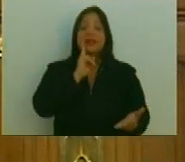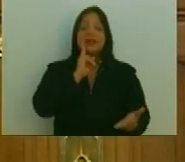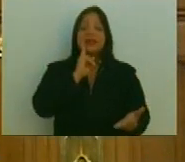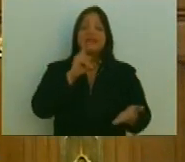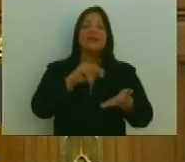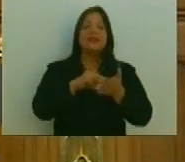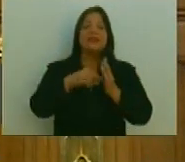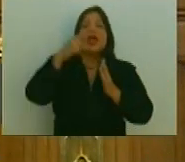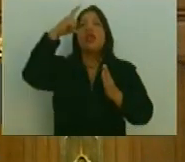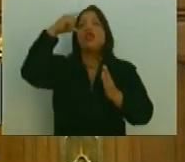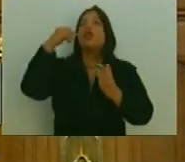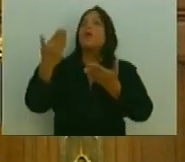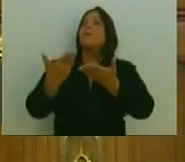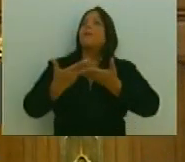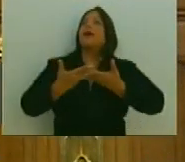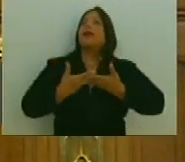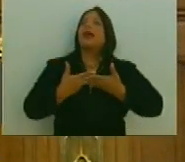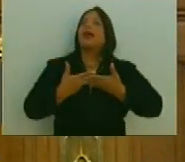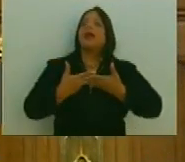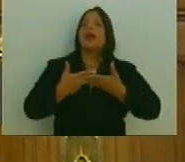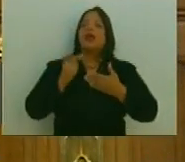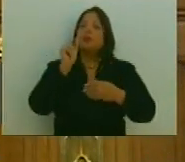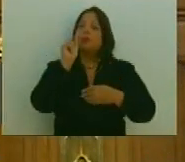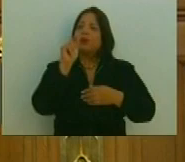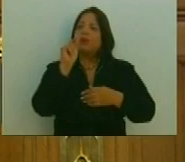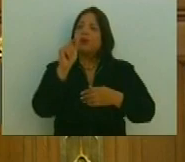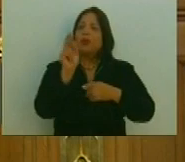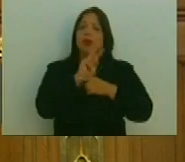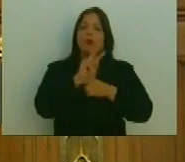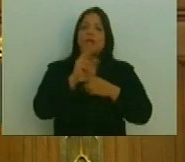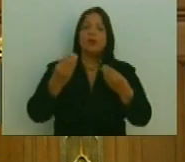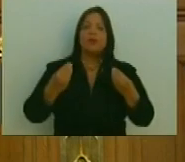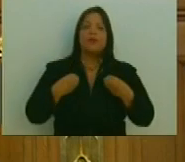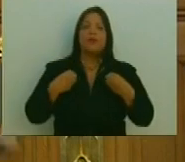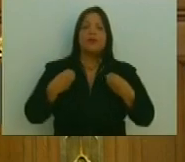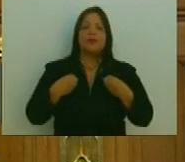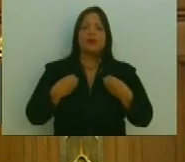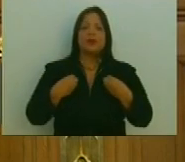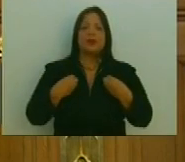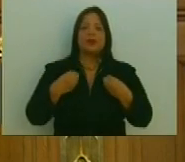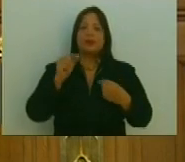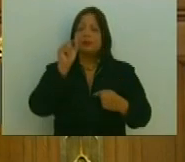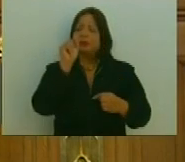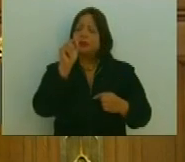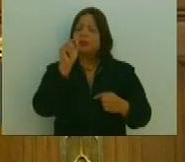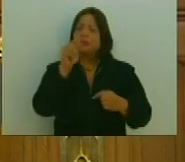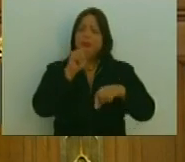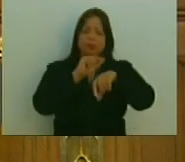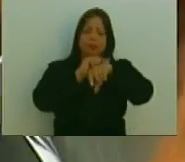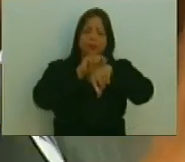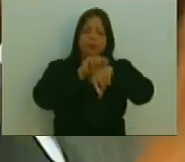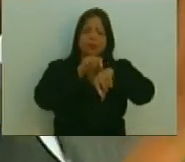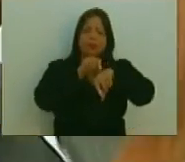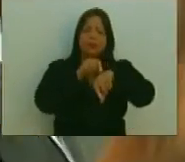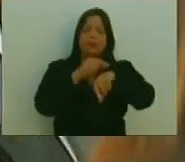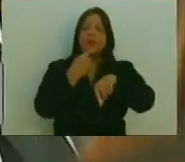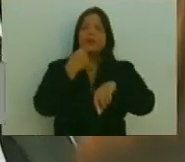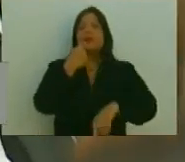si Dios me regalara 2 segundos de vida, o sea, 2 segundos, le